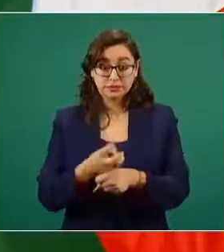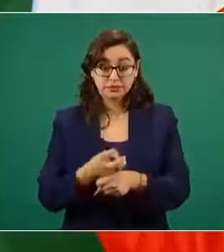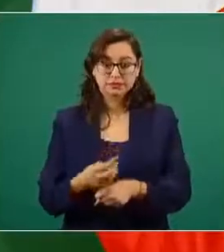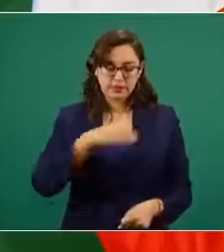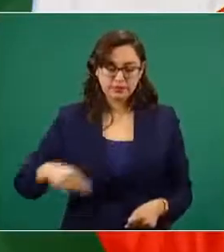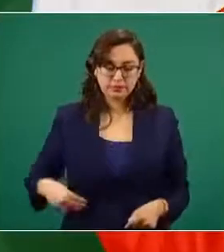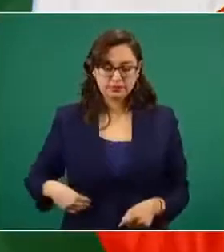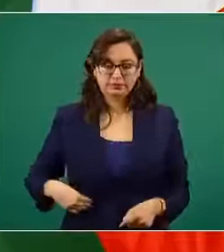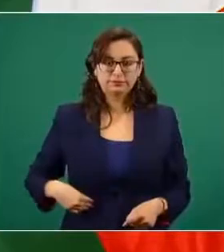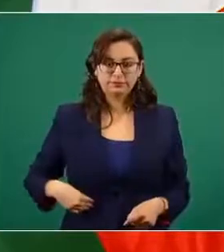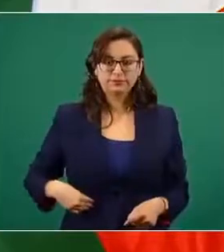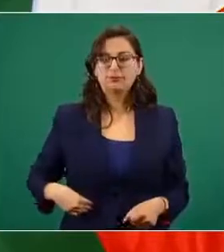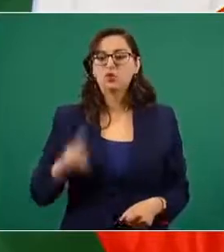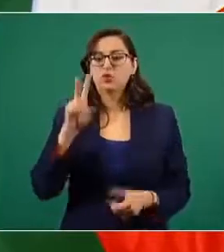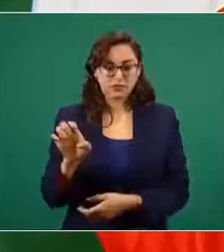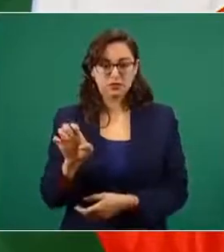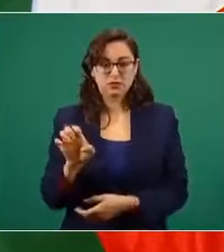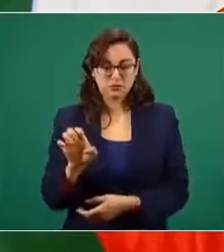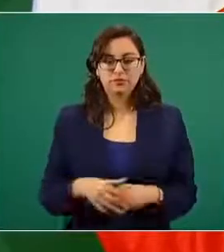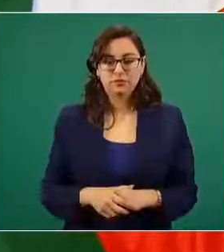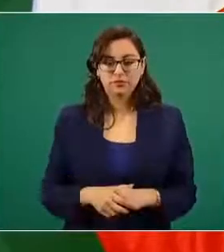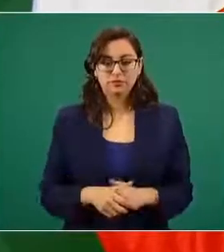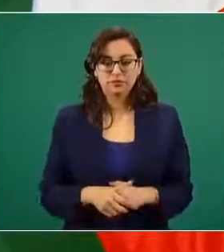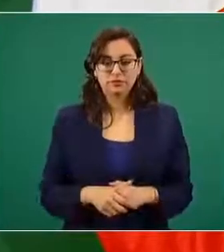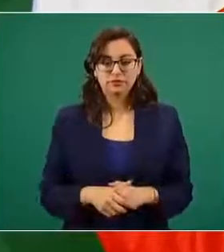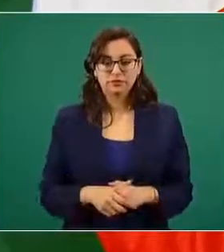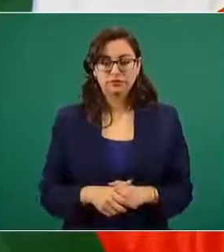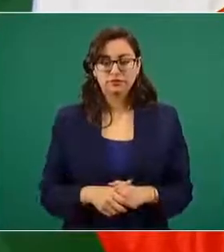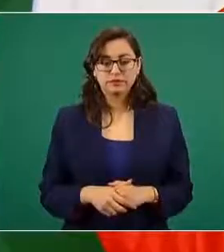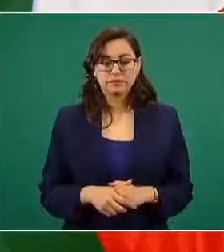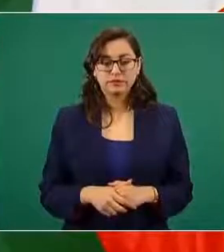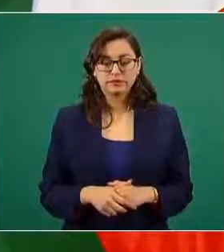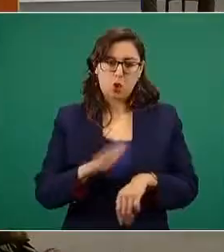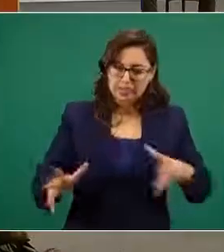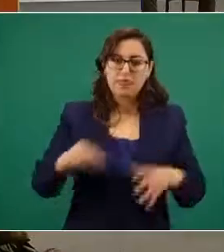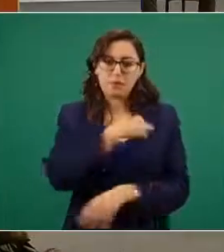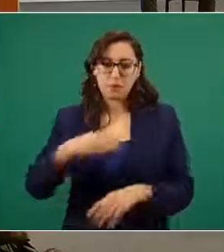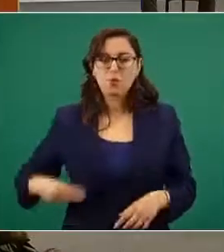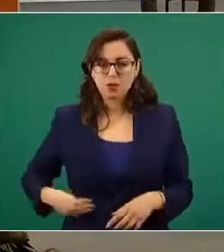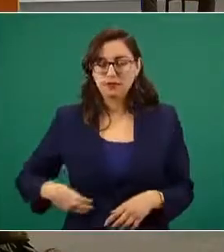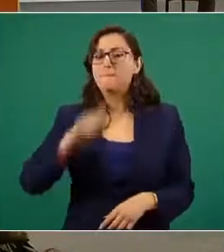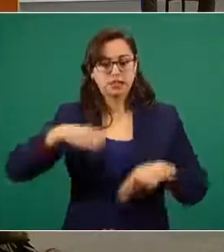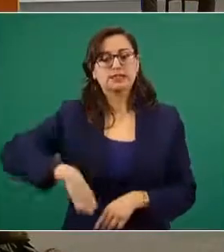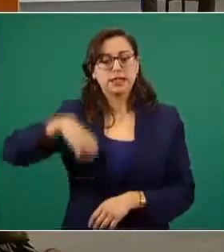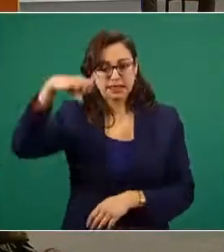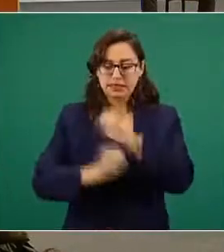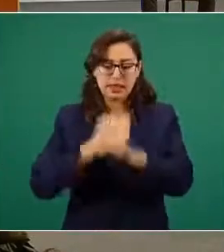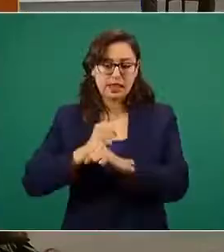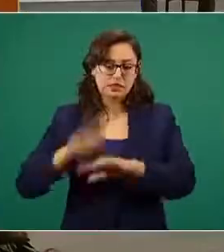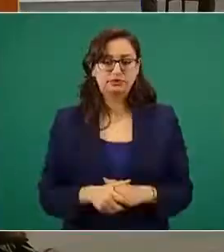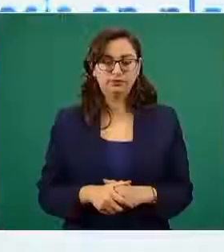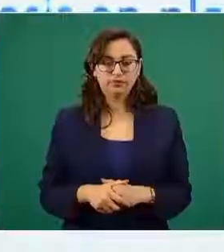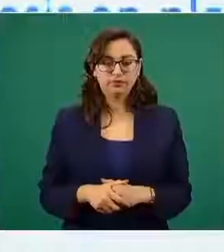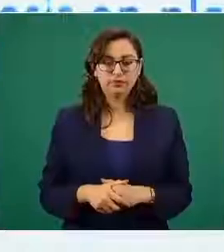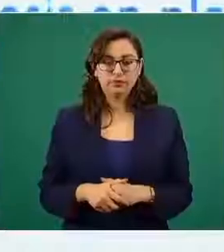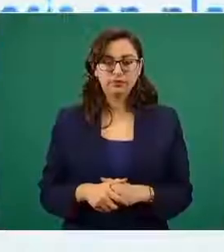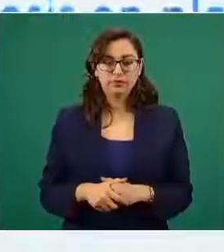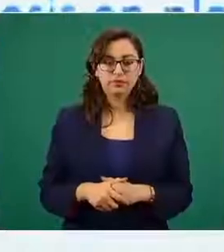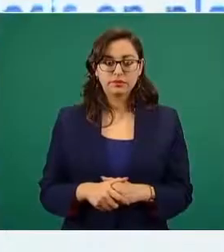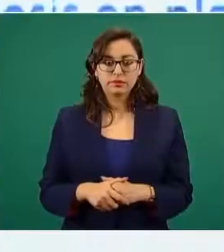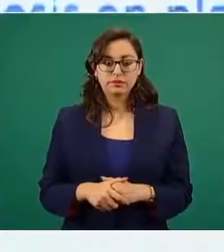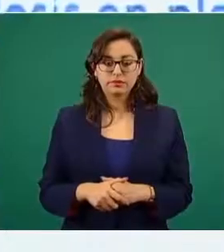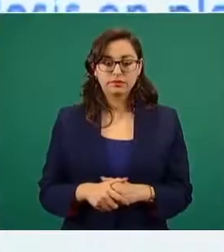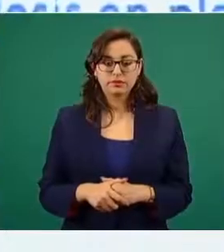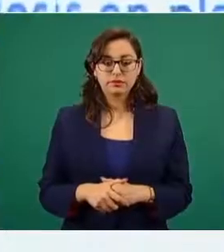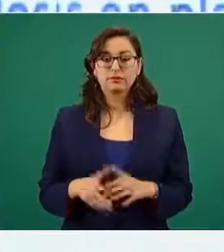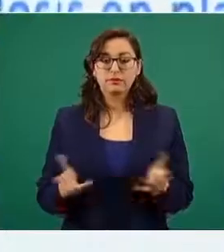cabeceras municipales de los cerca de 2.500 municipios. Ya son ciudades medias, también con adultos mayores, de 60 hacia adelante. Y